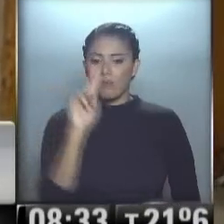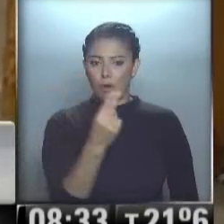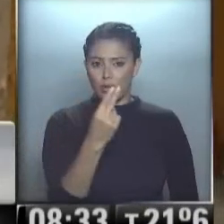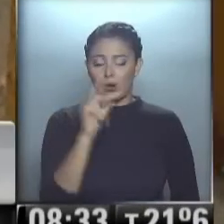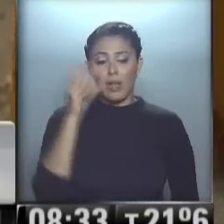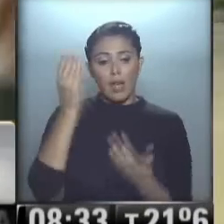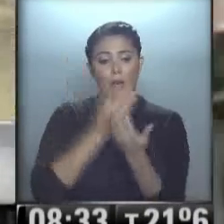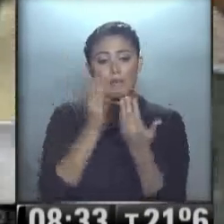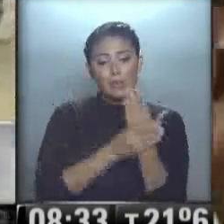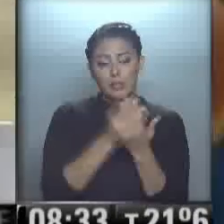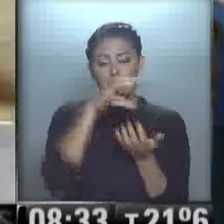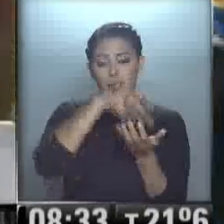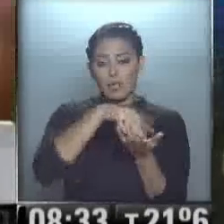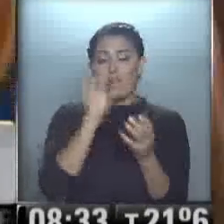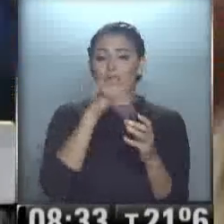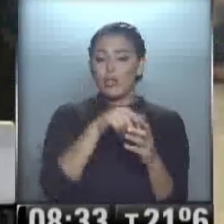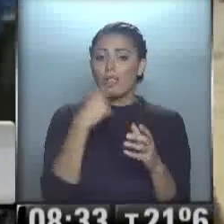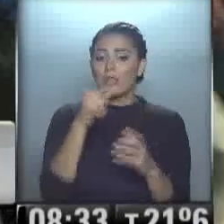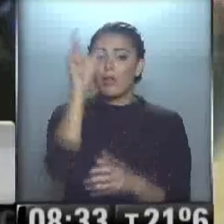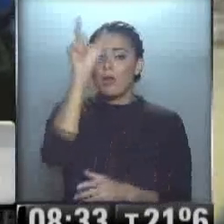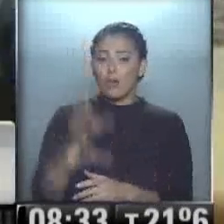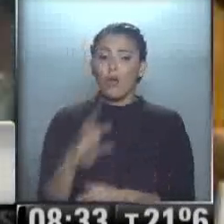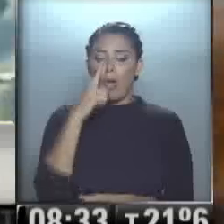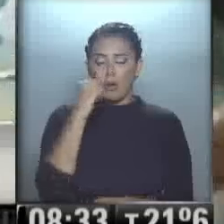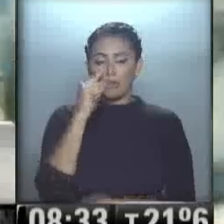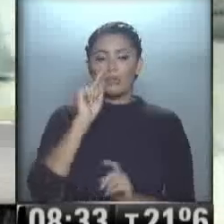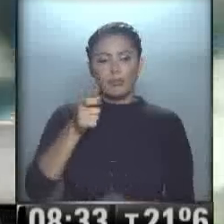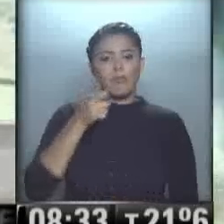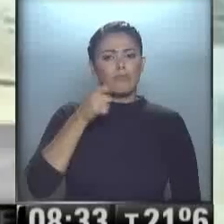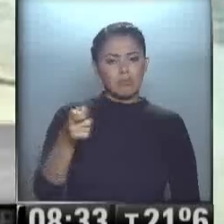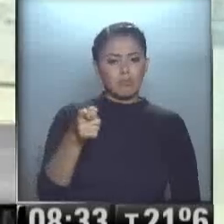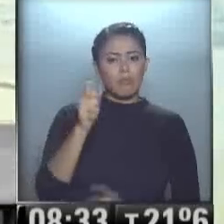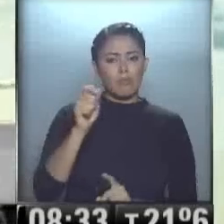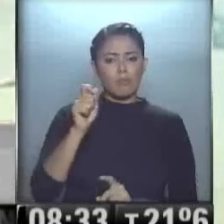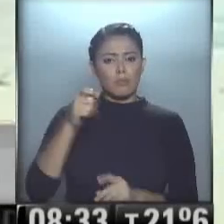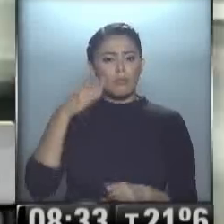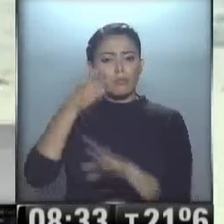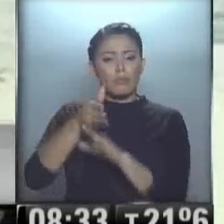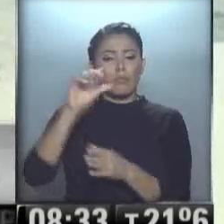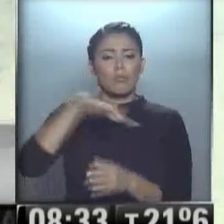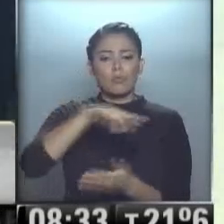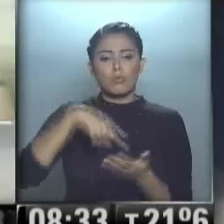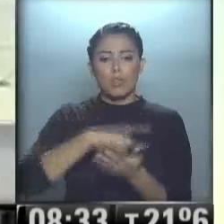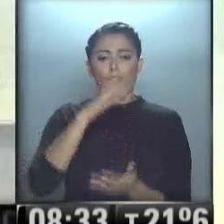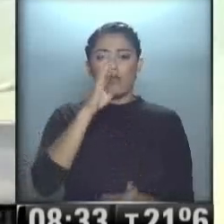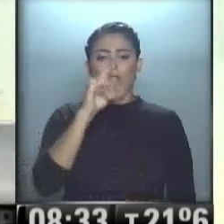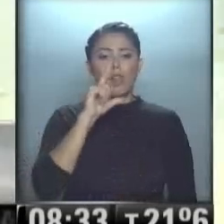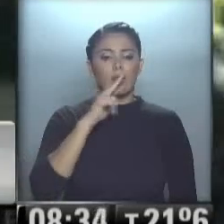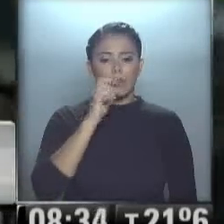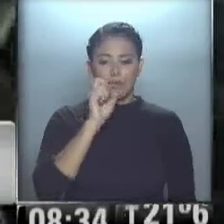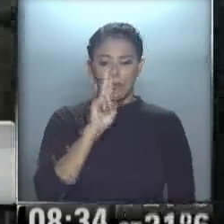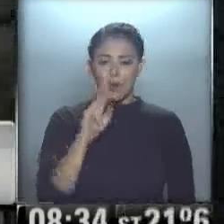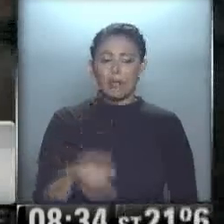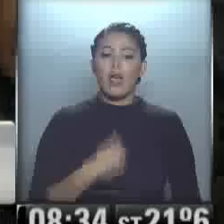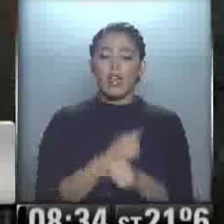del Interior confirmó que un trabajador chavista fue asesinado durante una emboscada en Bolívar, con lo cual se